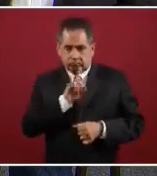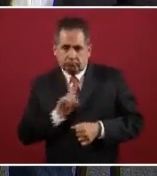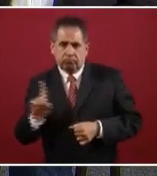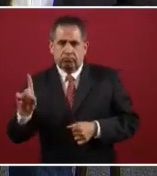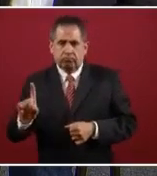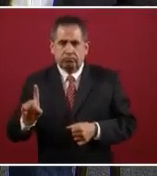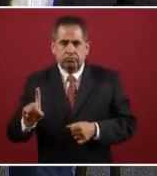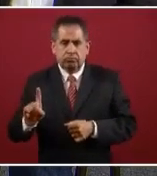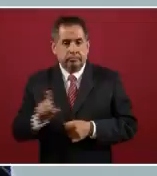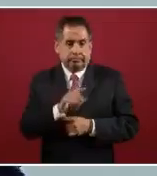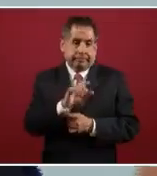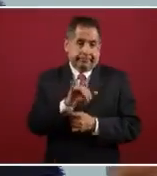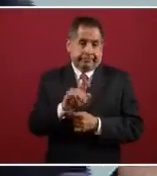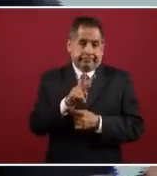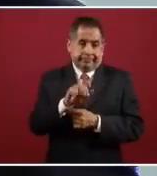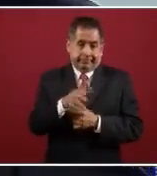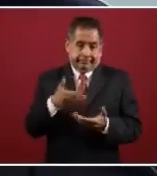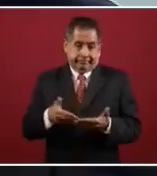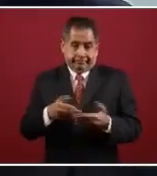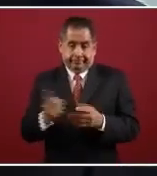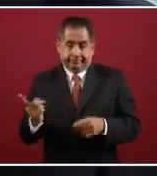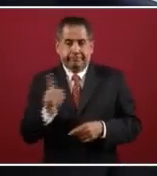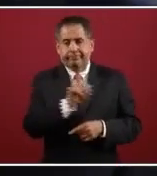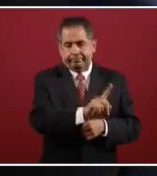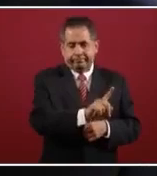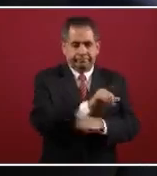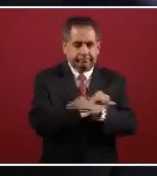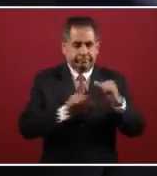y Javier está